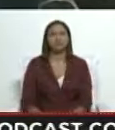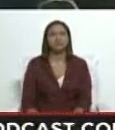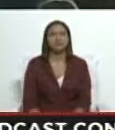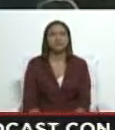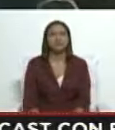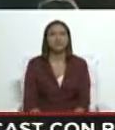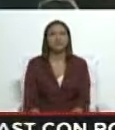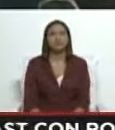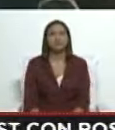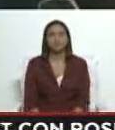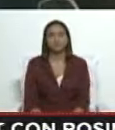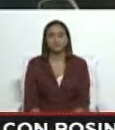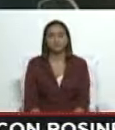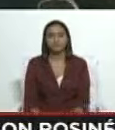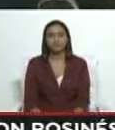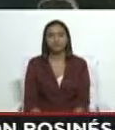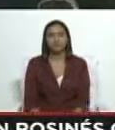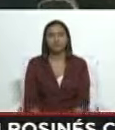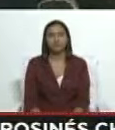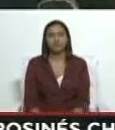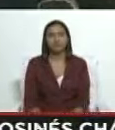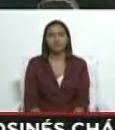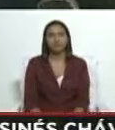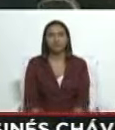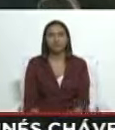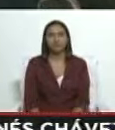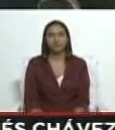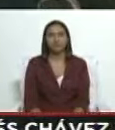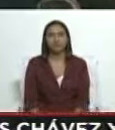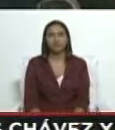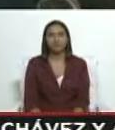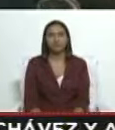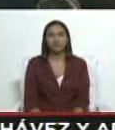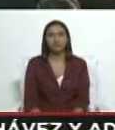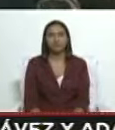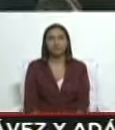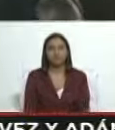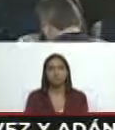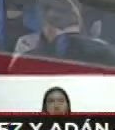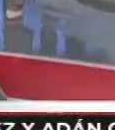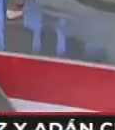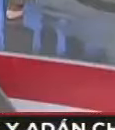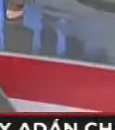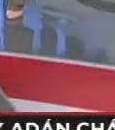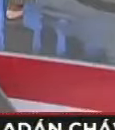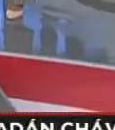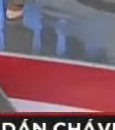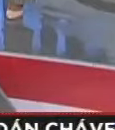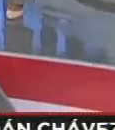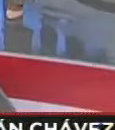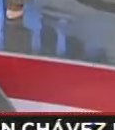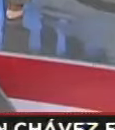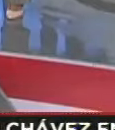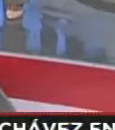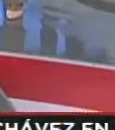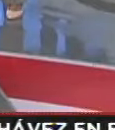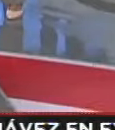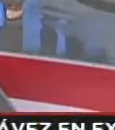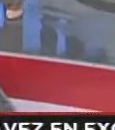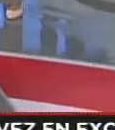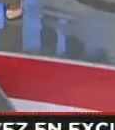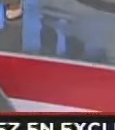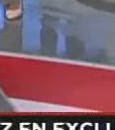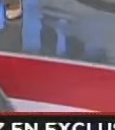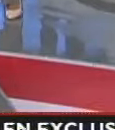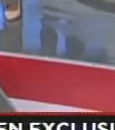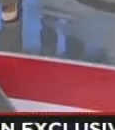El candidato se dirigirá al lobby para la declaración a los medios de comunicación. Gracias por su cordial asistencia. Bien, es lo que se genera en la